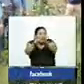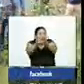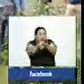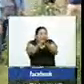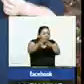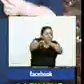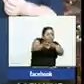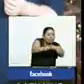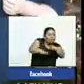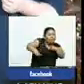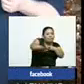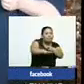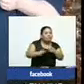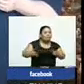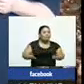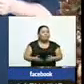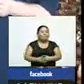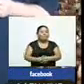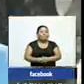territorial.